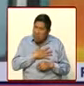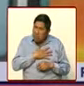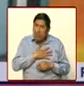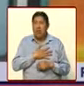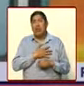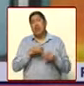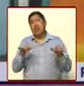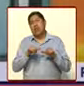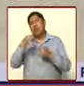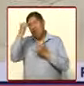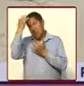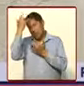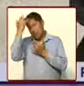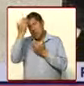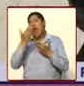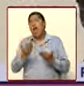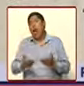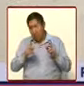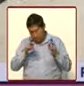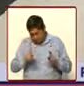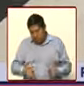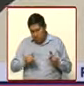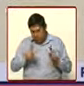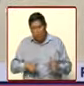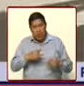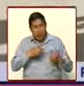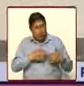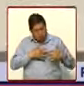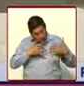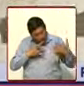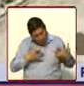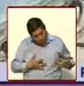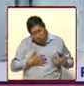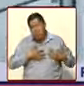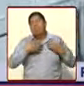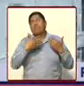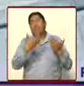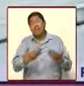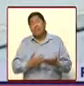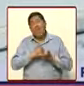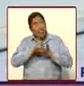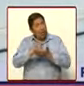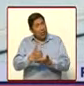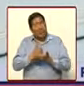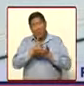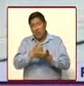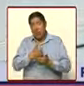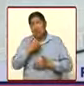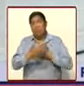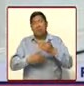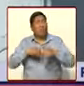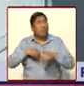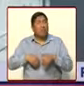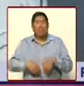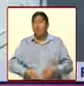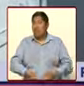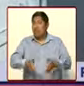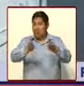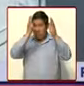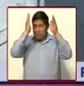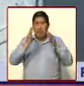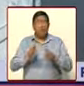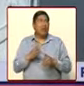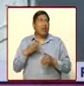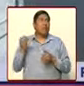yo también tengo la esperanza de que me puedan presentar personas buenas que me ayuden a salir de esto. Dieron esa opción